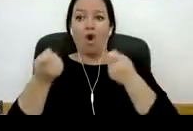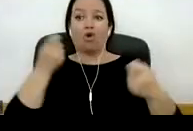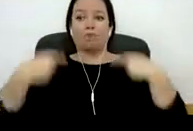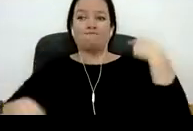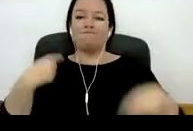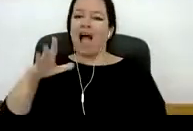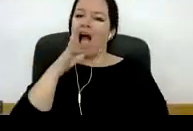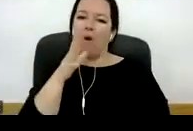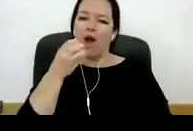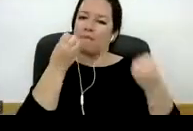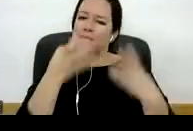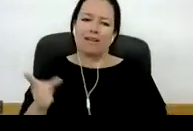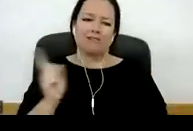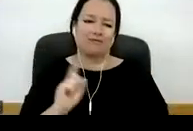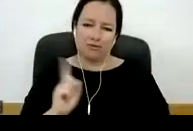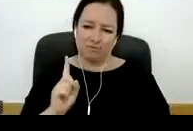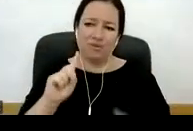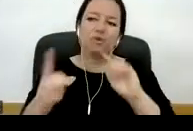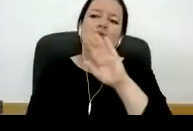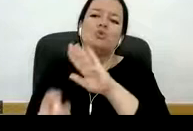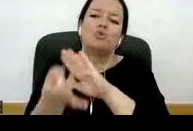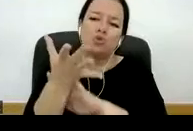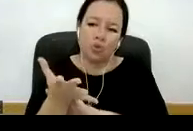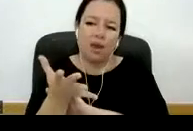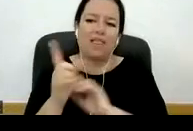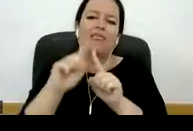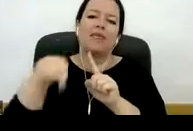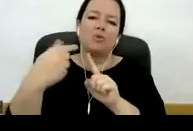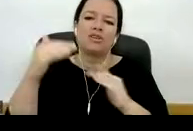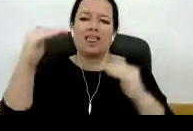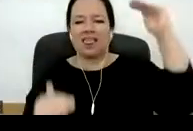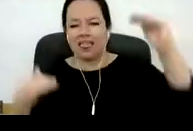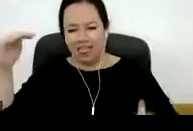las pérdidas en ese sentido y pueden aparecer una mayor cantidad de desequilibrios.